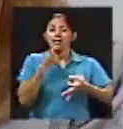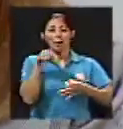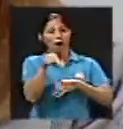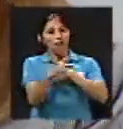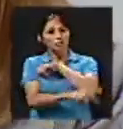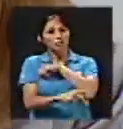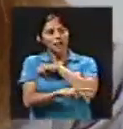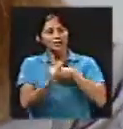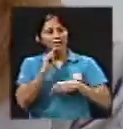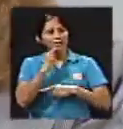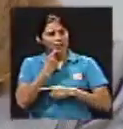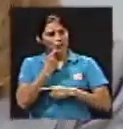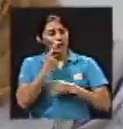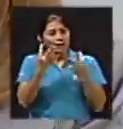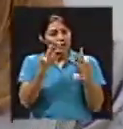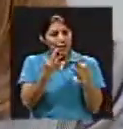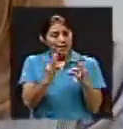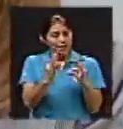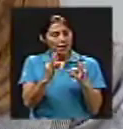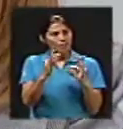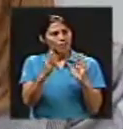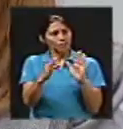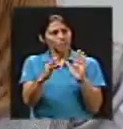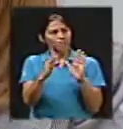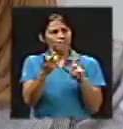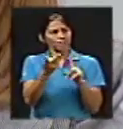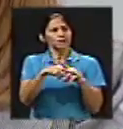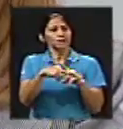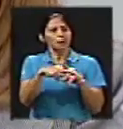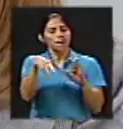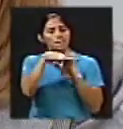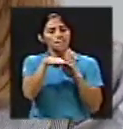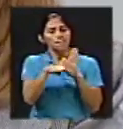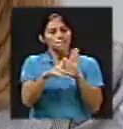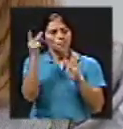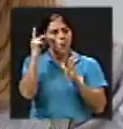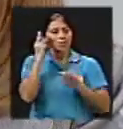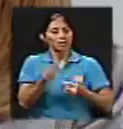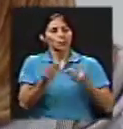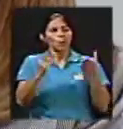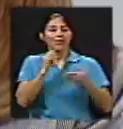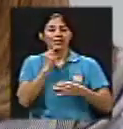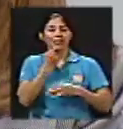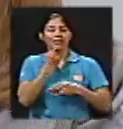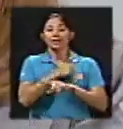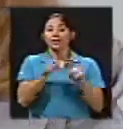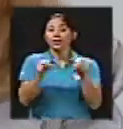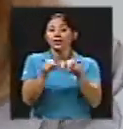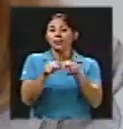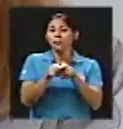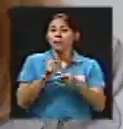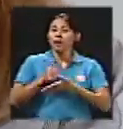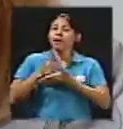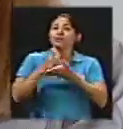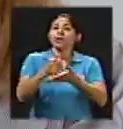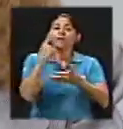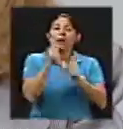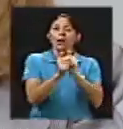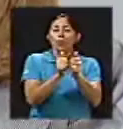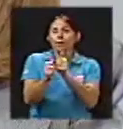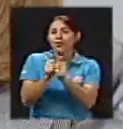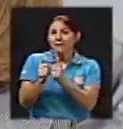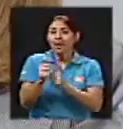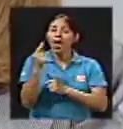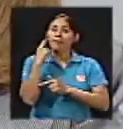implementar políticas públicas serias, pero al mismo tiempo va a ayudarnos al mejoramiento de la competitividad, a fortalecer la seguridad